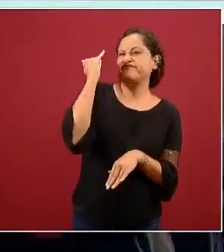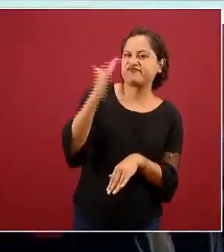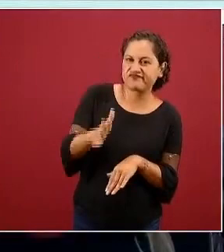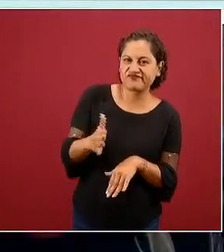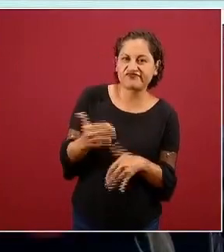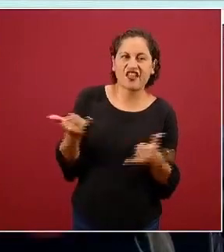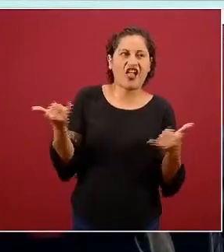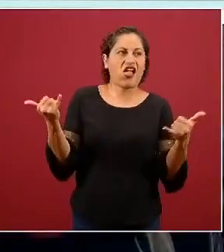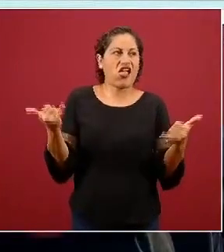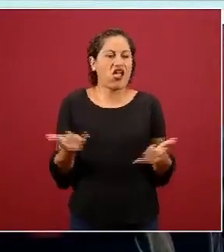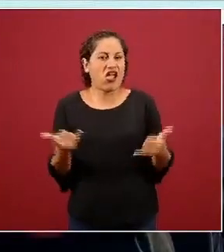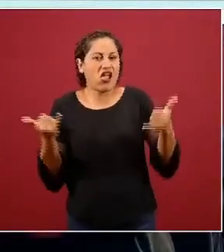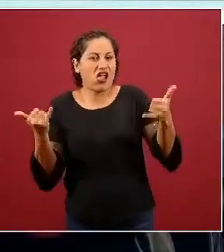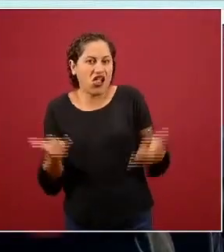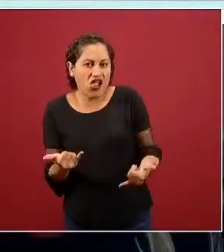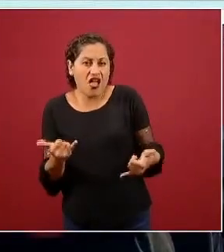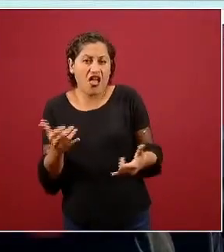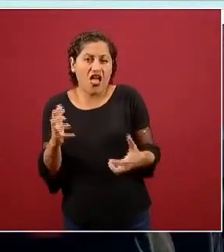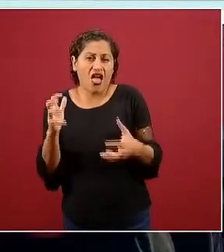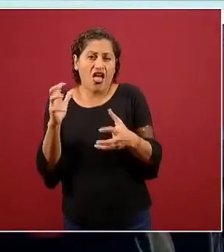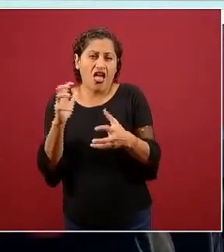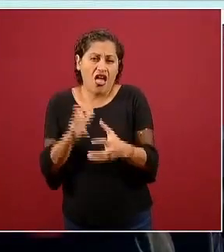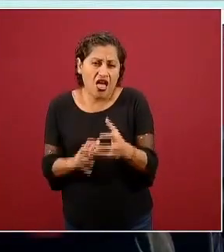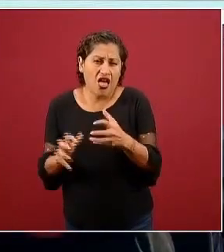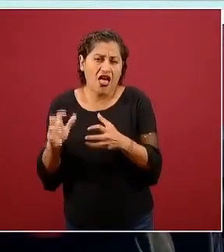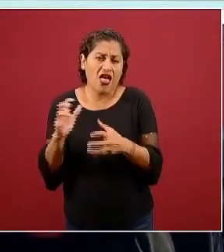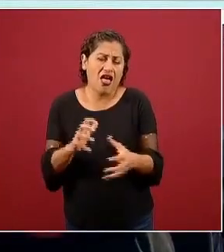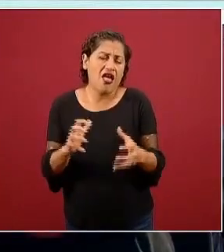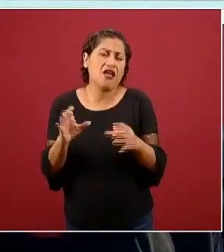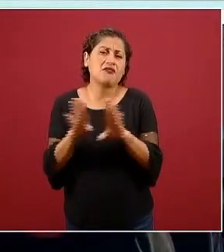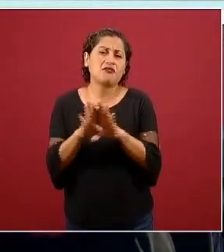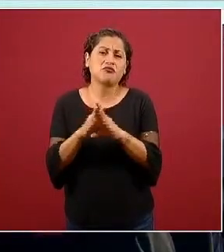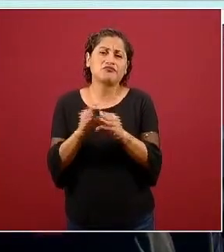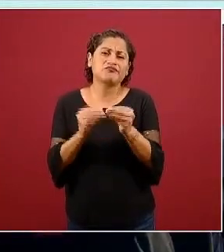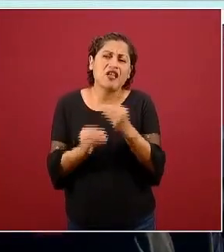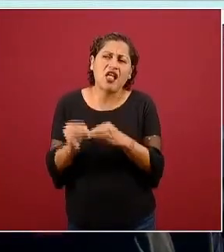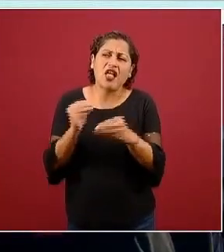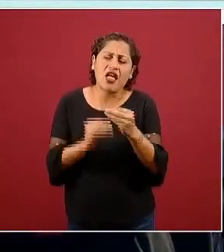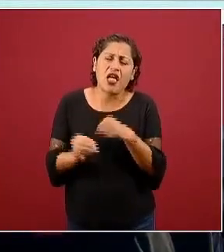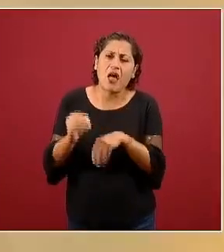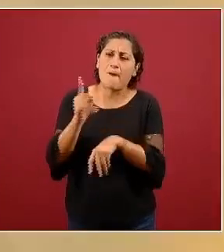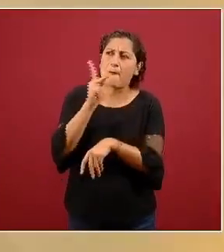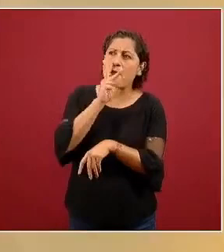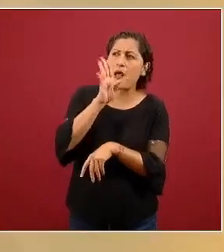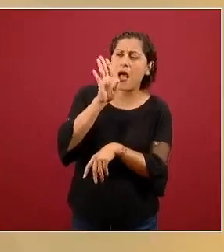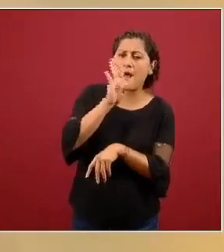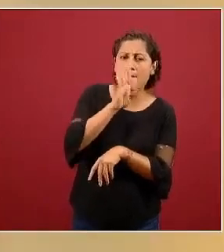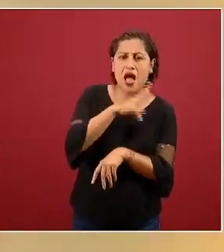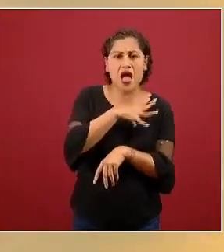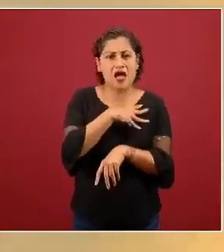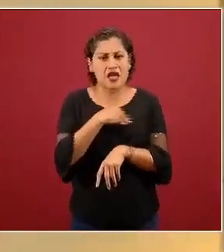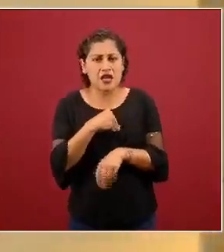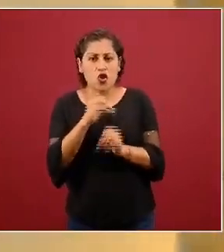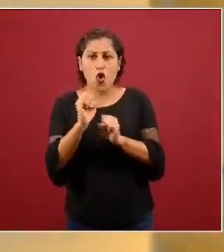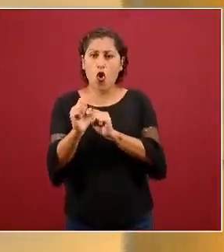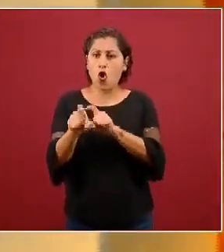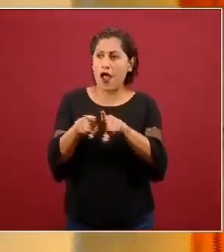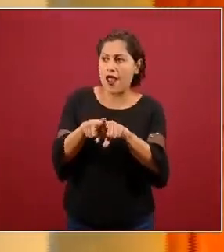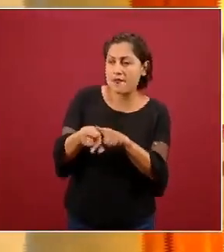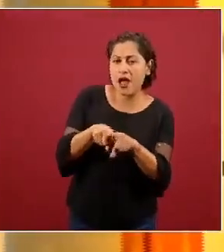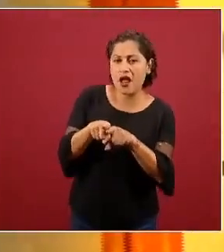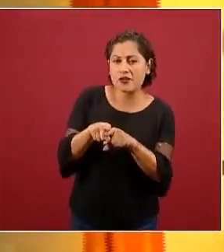muchos episodios de discusiones constantes con los padres, con los hermanos, con quien se pongan